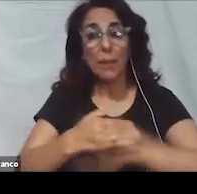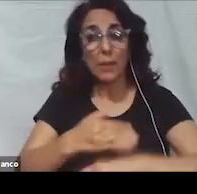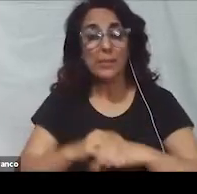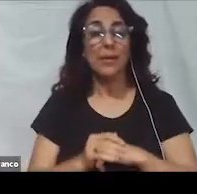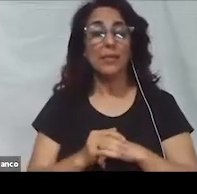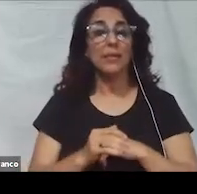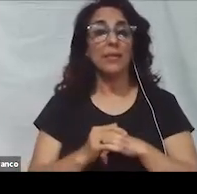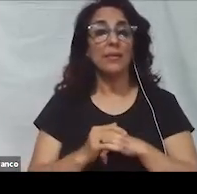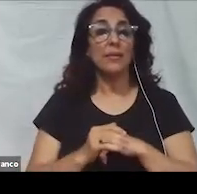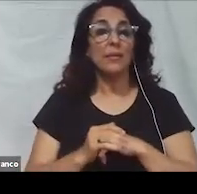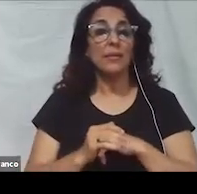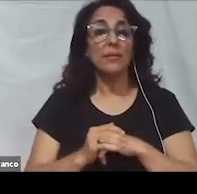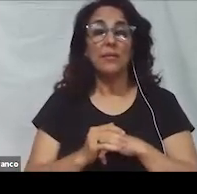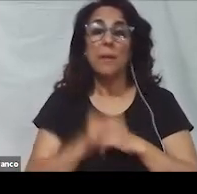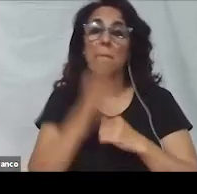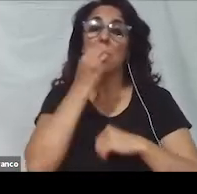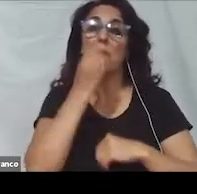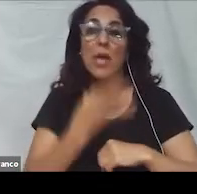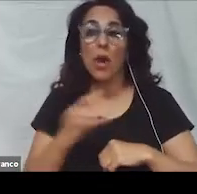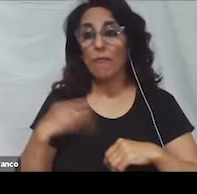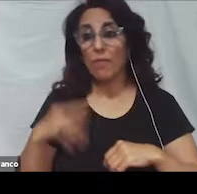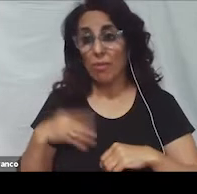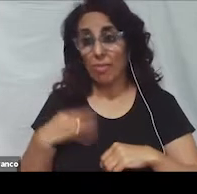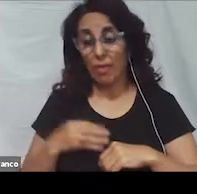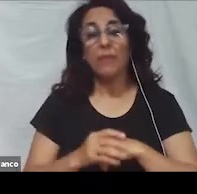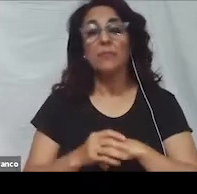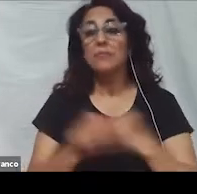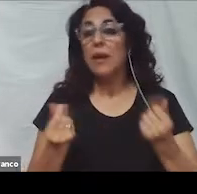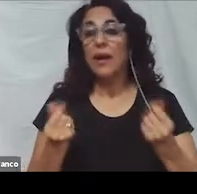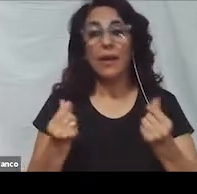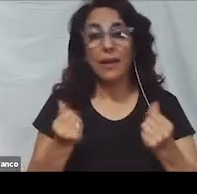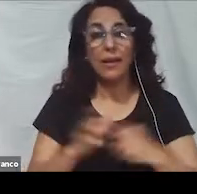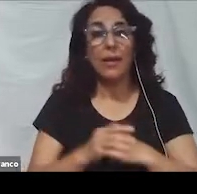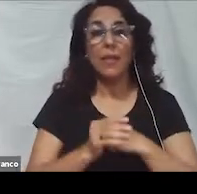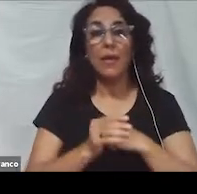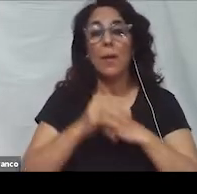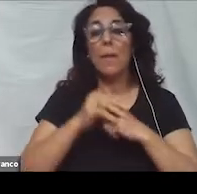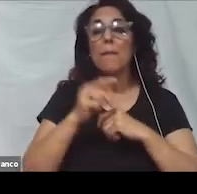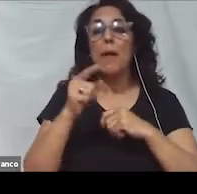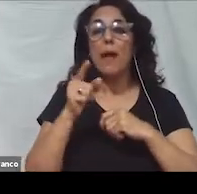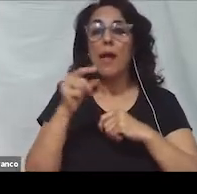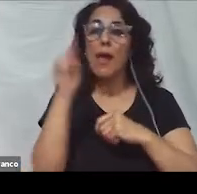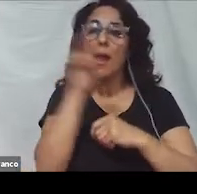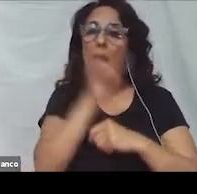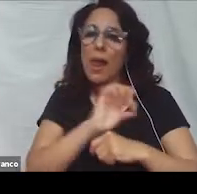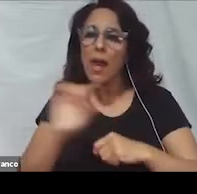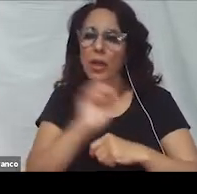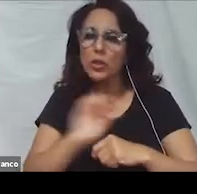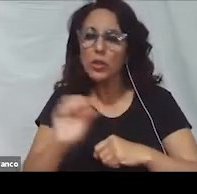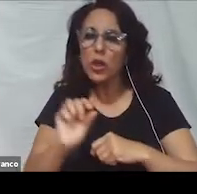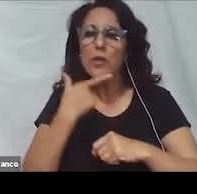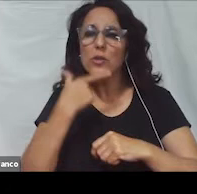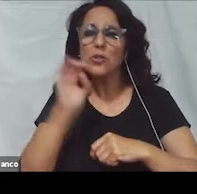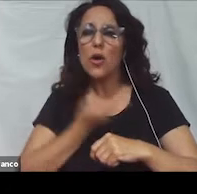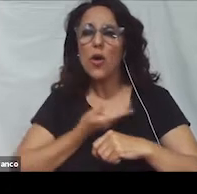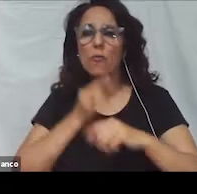a mejorar nuestra calidad de vida. ¿Y cómo se usan estas tecnologías? Bueno, puede haber, por ejemplo, lectores de pantalla, que